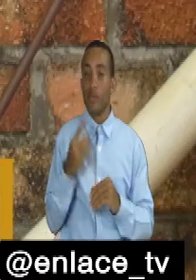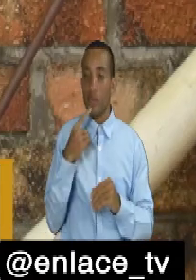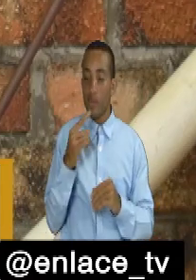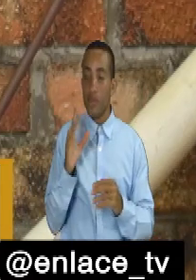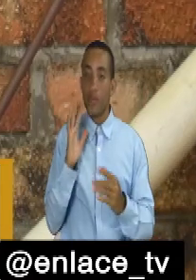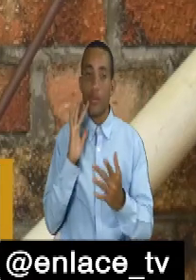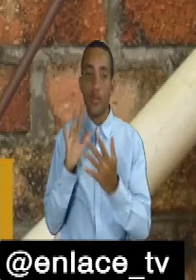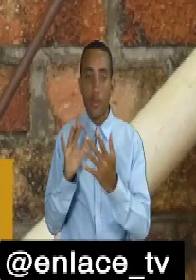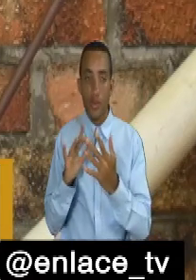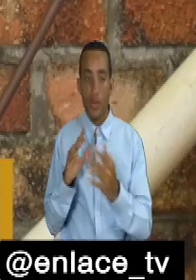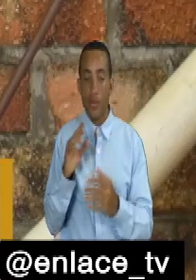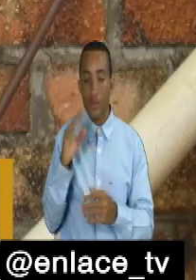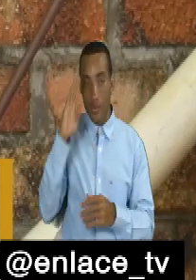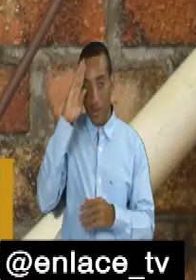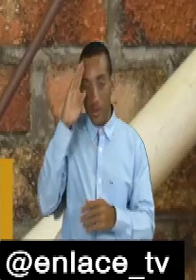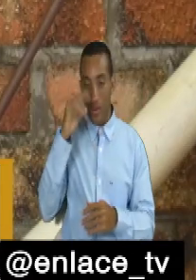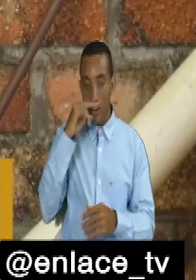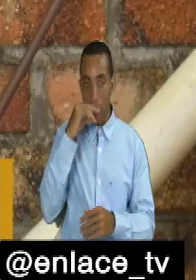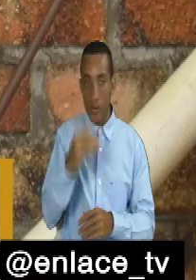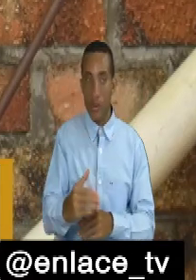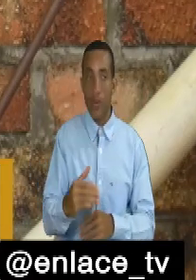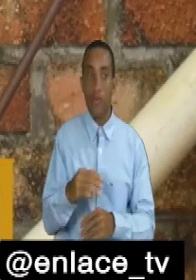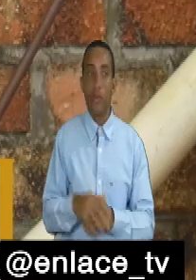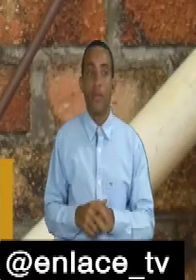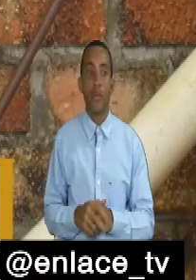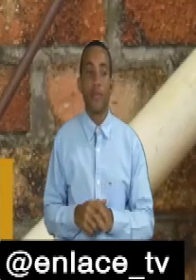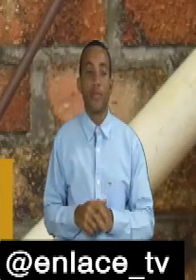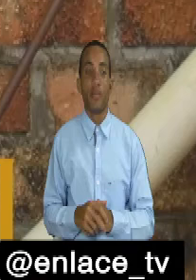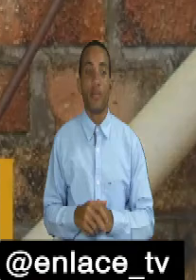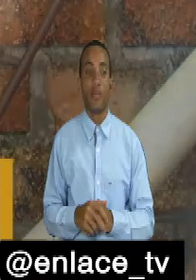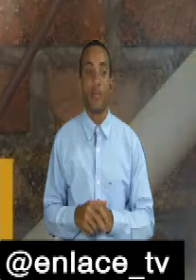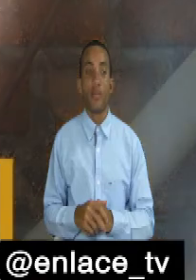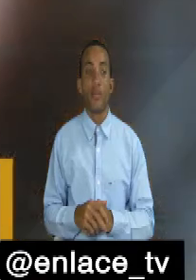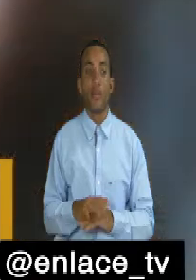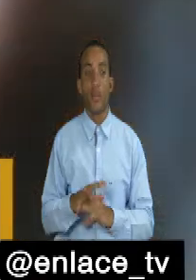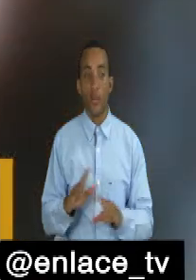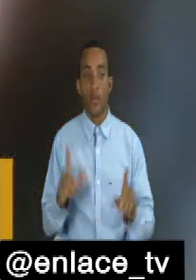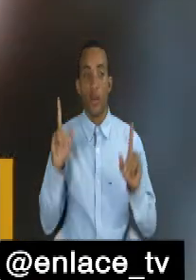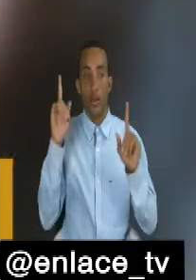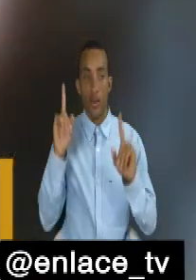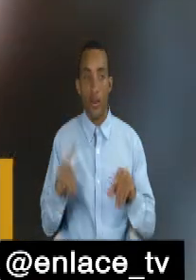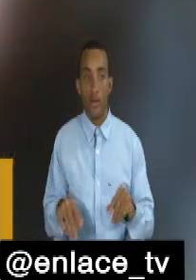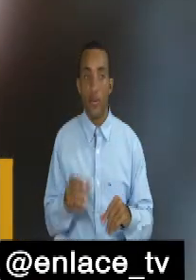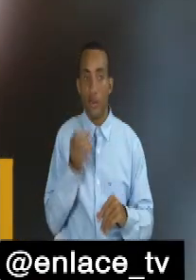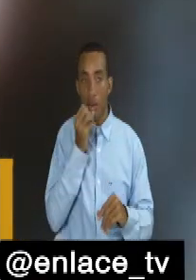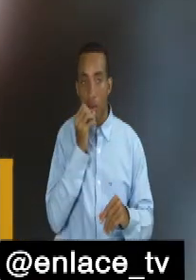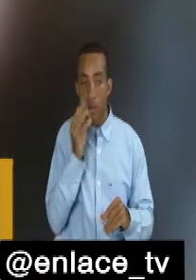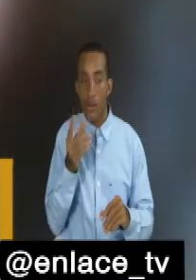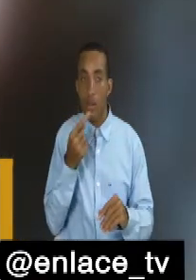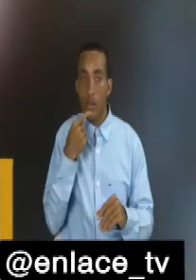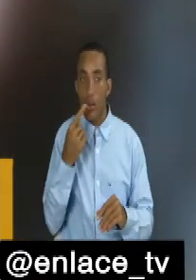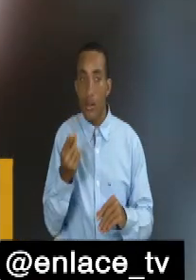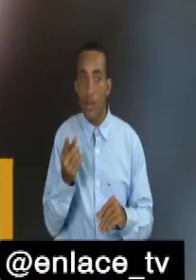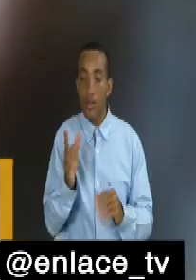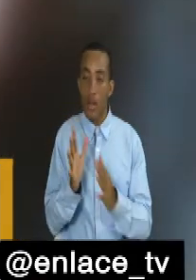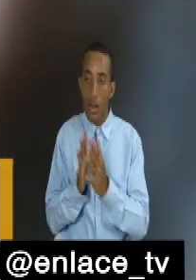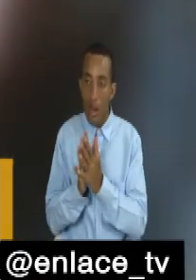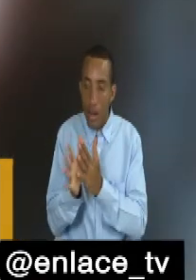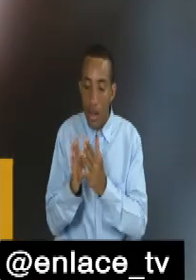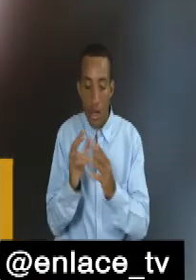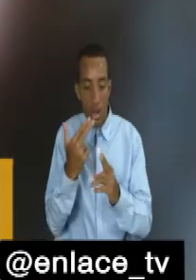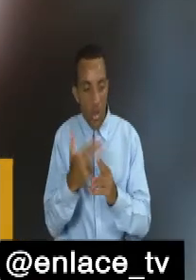de infancia y menores, de adolescentes, lo cual también le hicimos el reporte, le dimos todos los datos de la